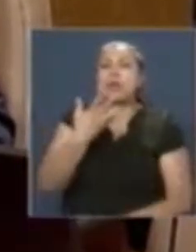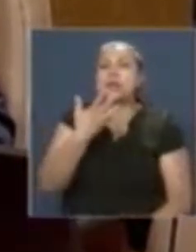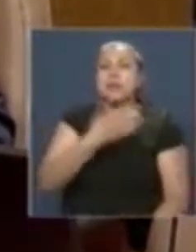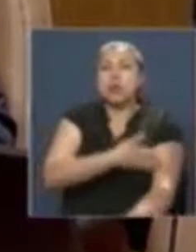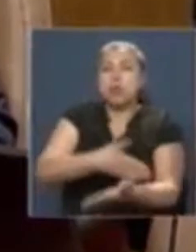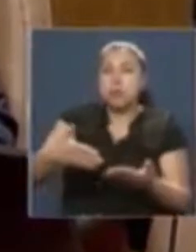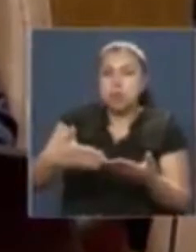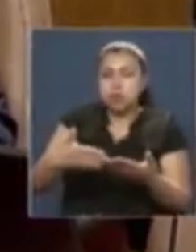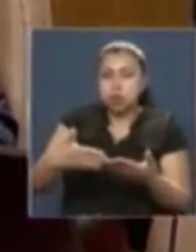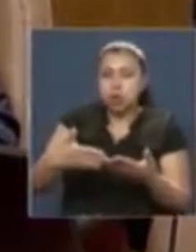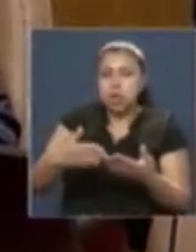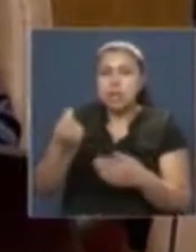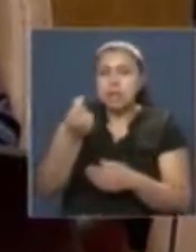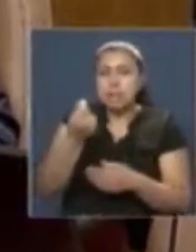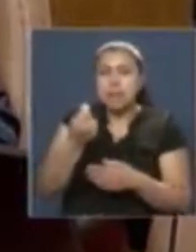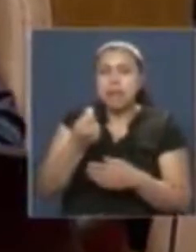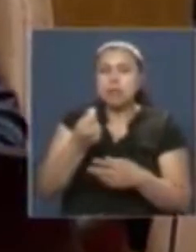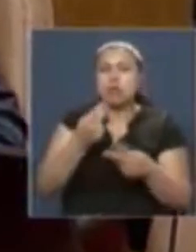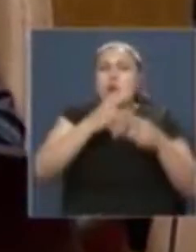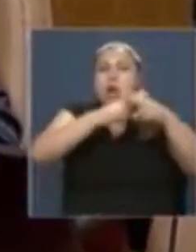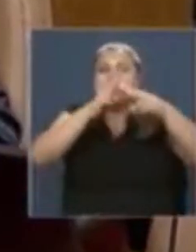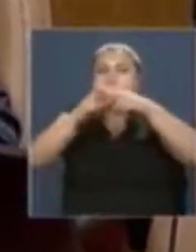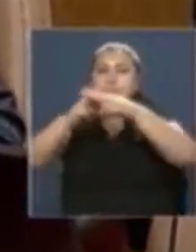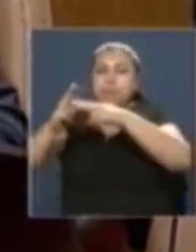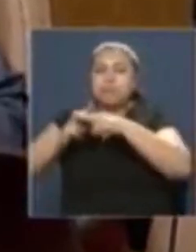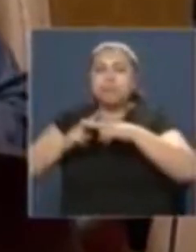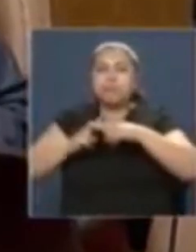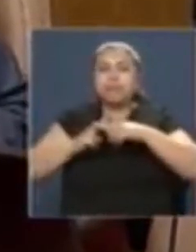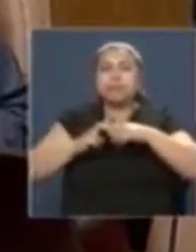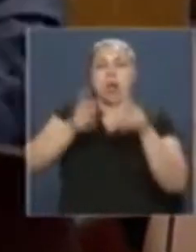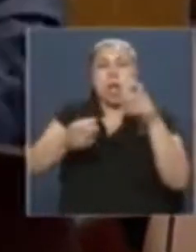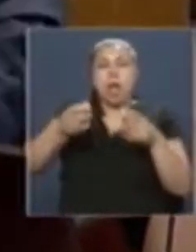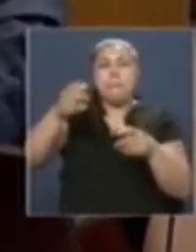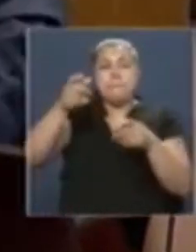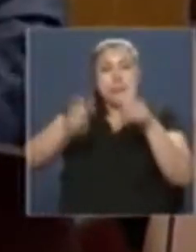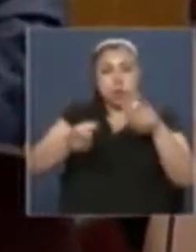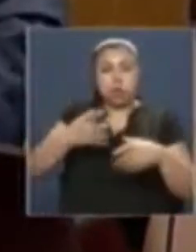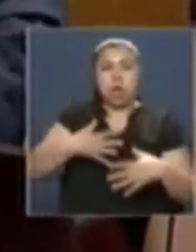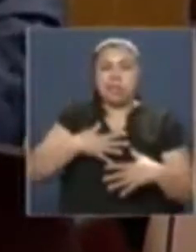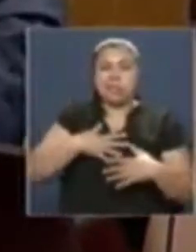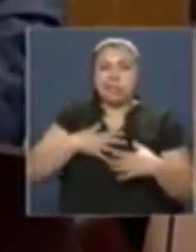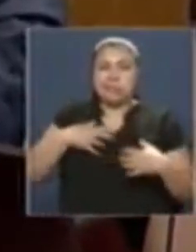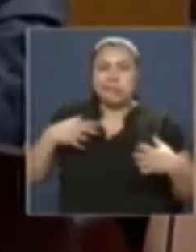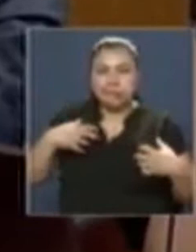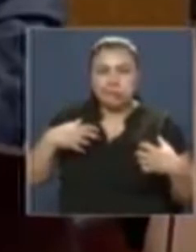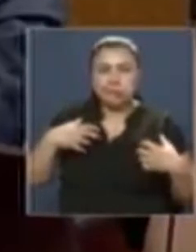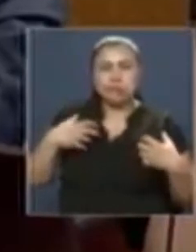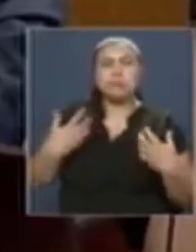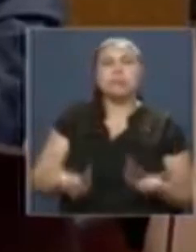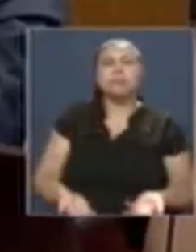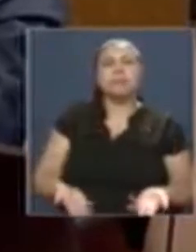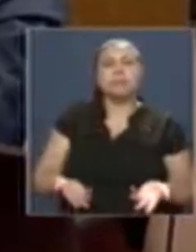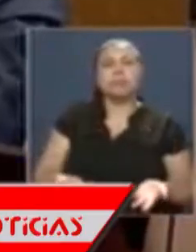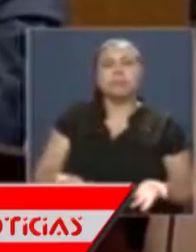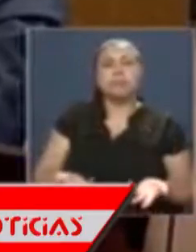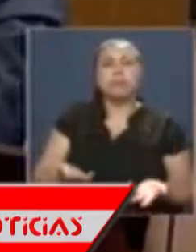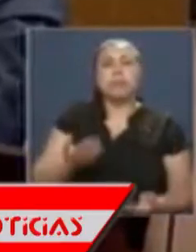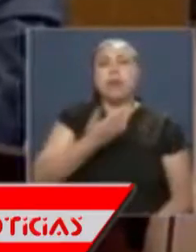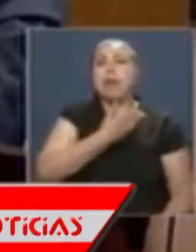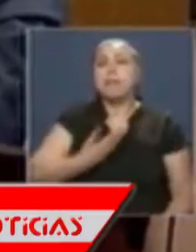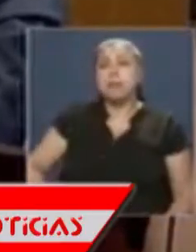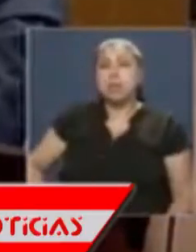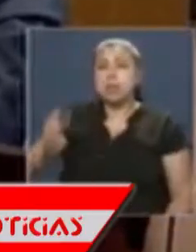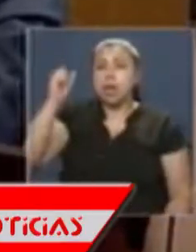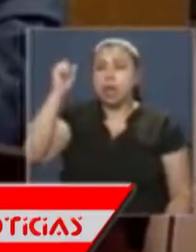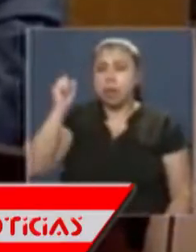del interior gonzalo volumen para que conozcan el hecho pero lo que es perdonar a su presidente por eso yo creo que presiente la república lo sepan lo que